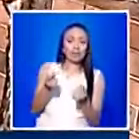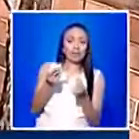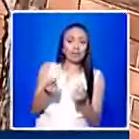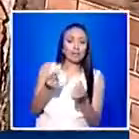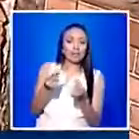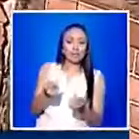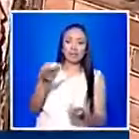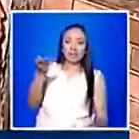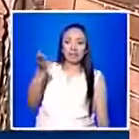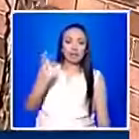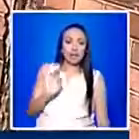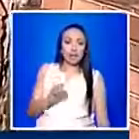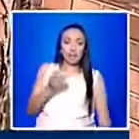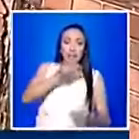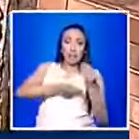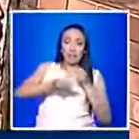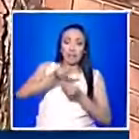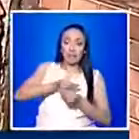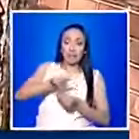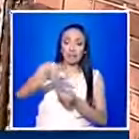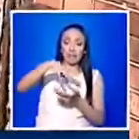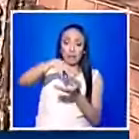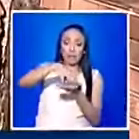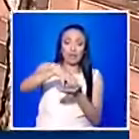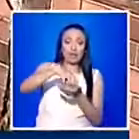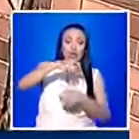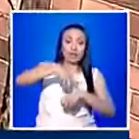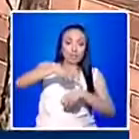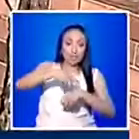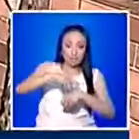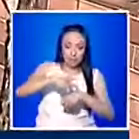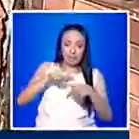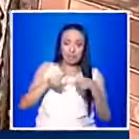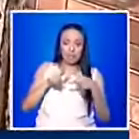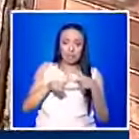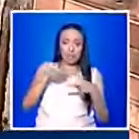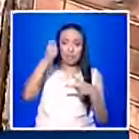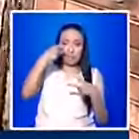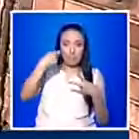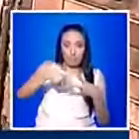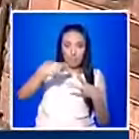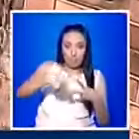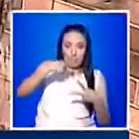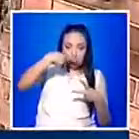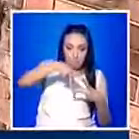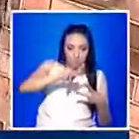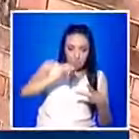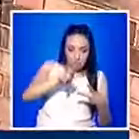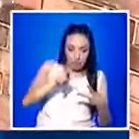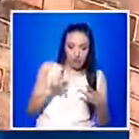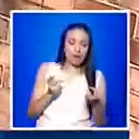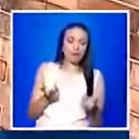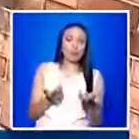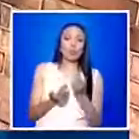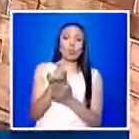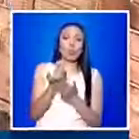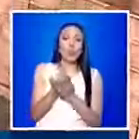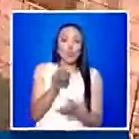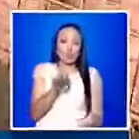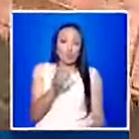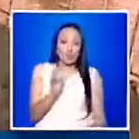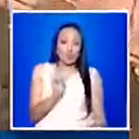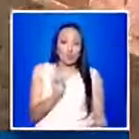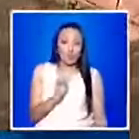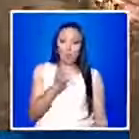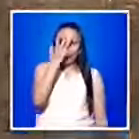puedan devolver el medidor, que eso tarda también tiempo, aparte de que tiene que hacer un egreso económico para pagar el nuevo medidor.